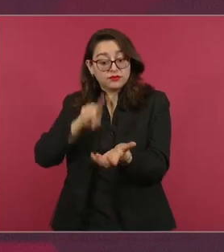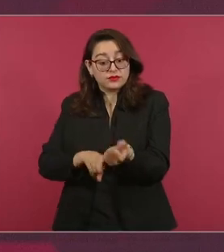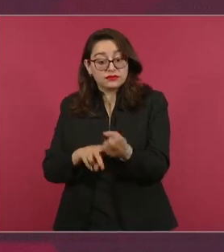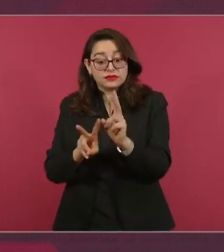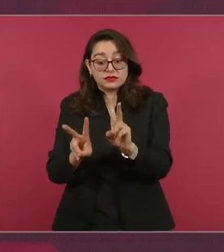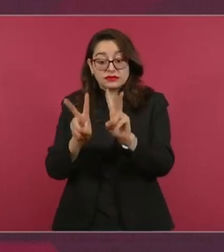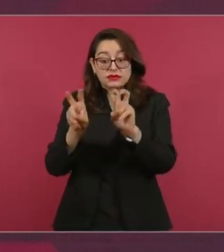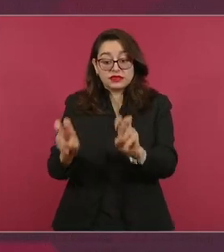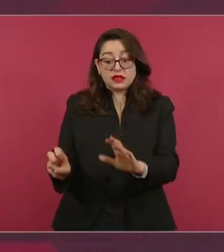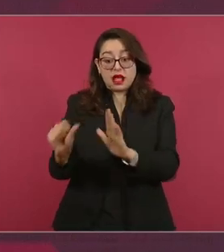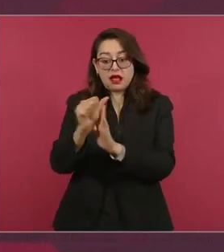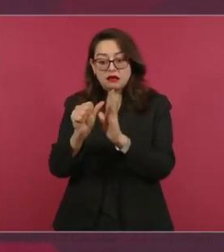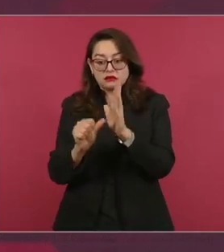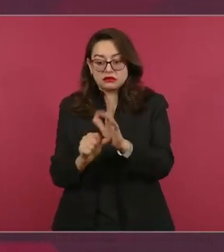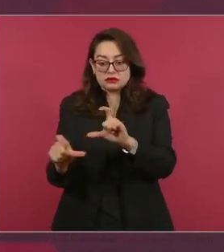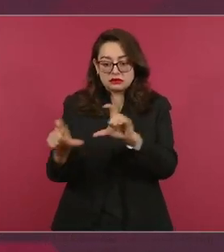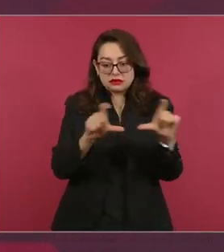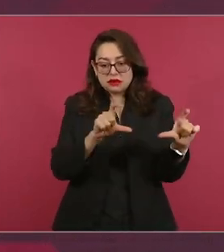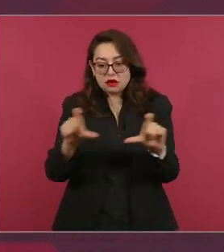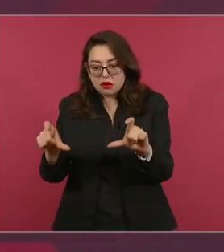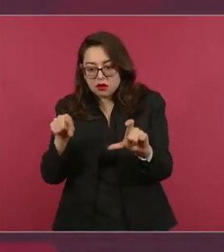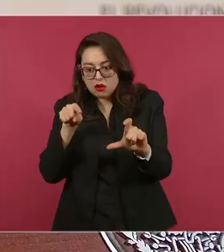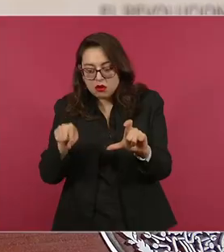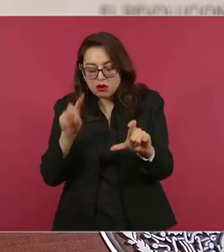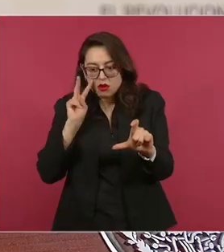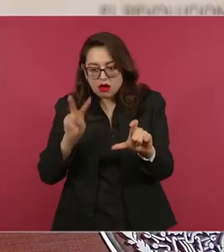considera necesario